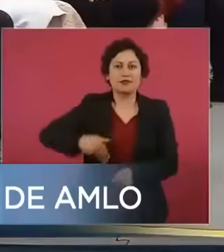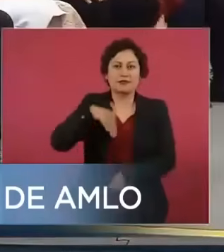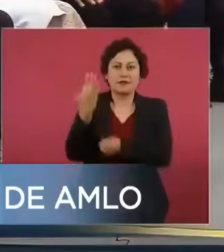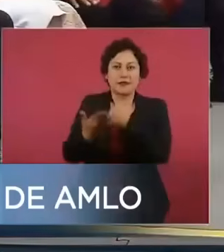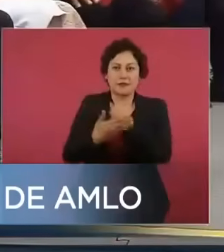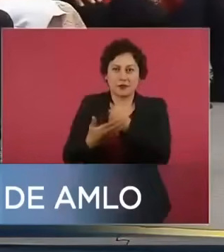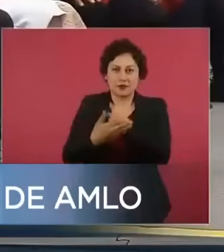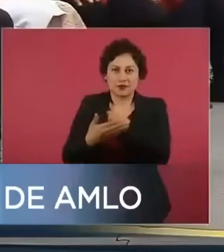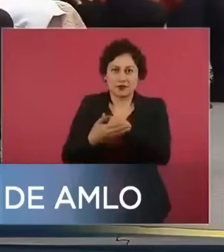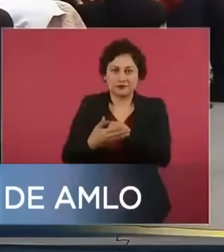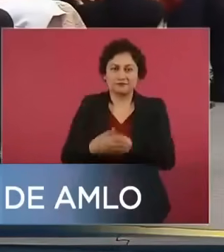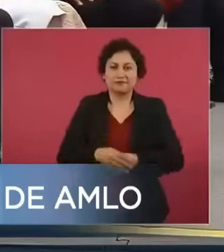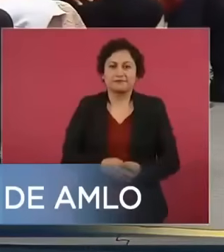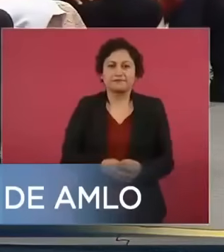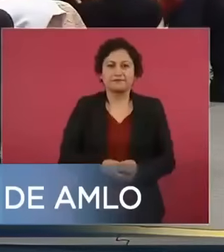constitucional.